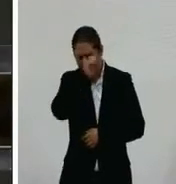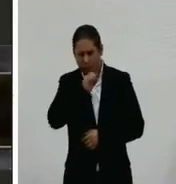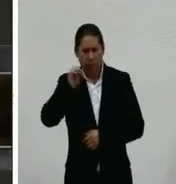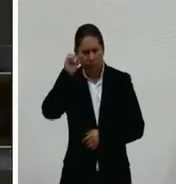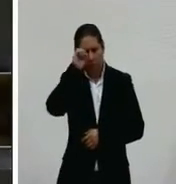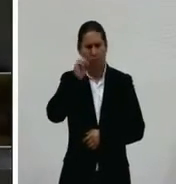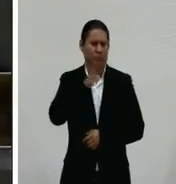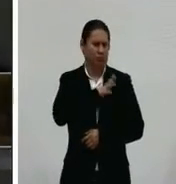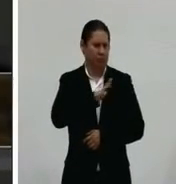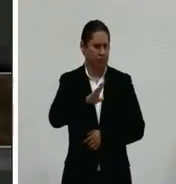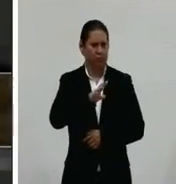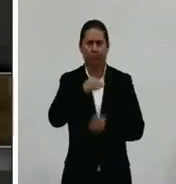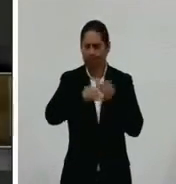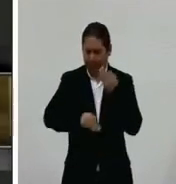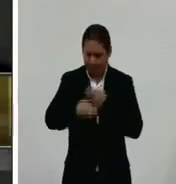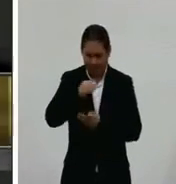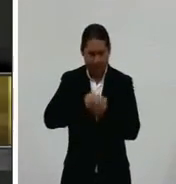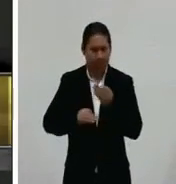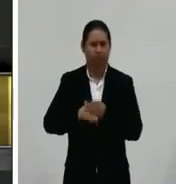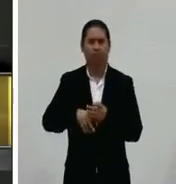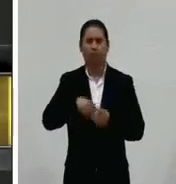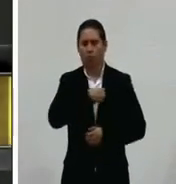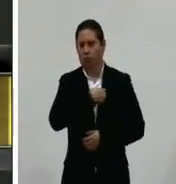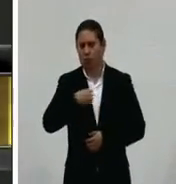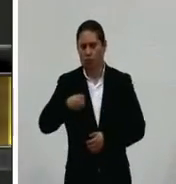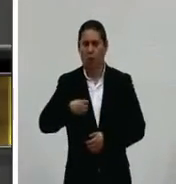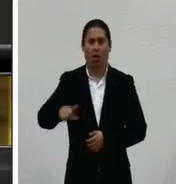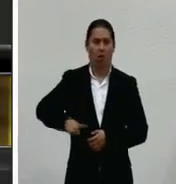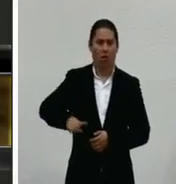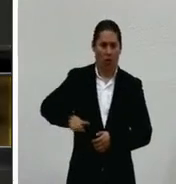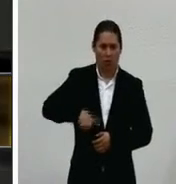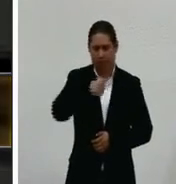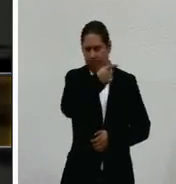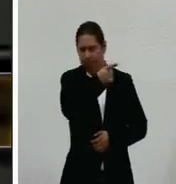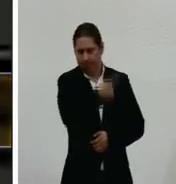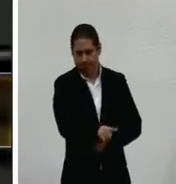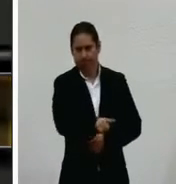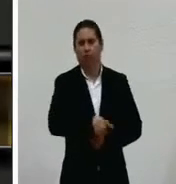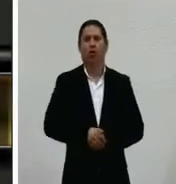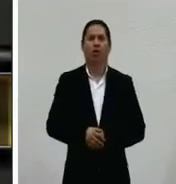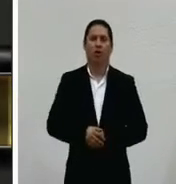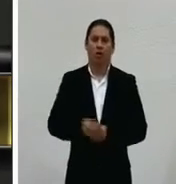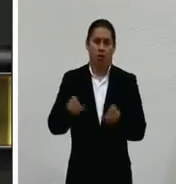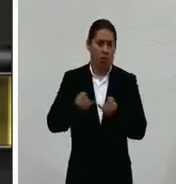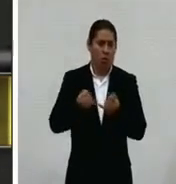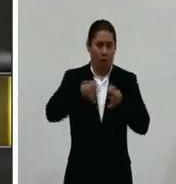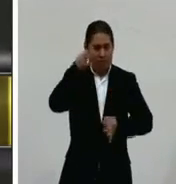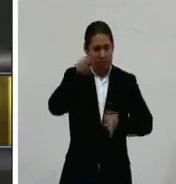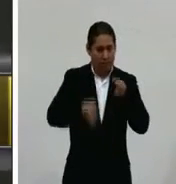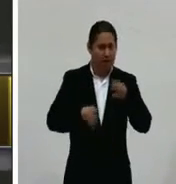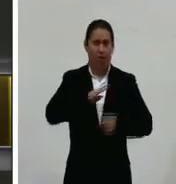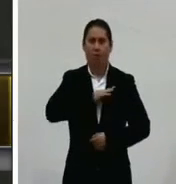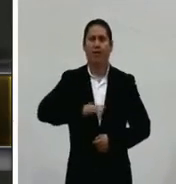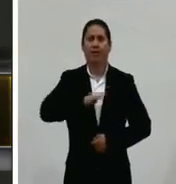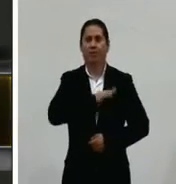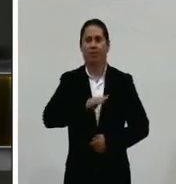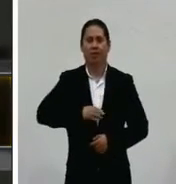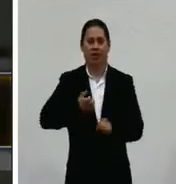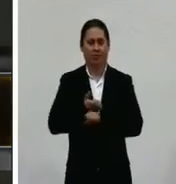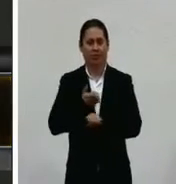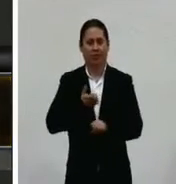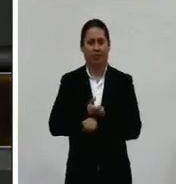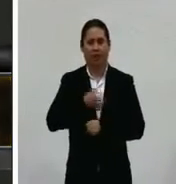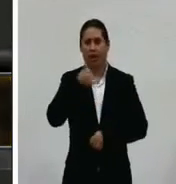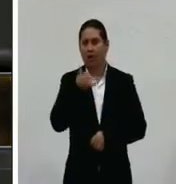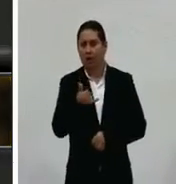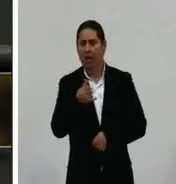general e interés social y obligatoria para el Poder Ejecutivo, el Poder Legislativo y los municipios del Estado y aquellos